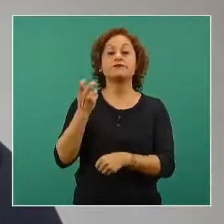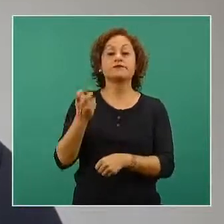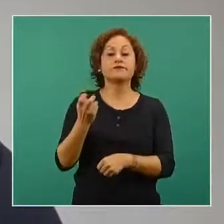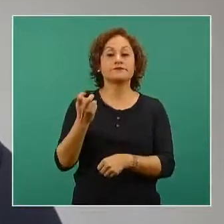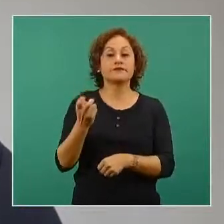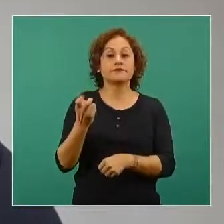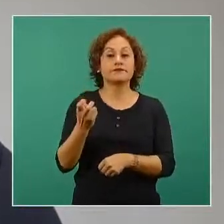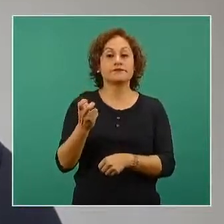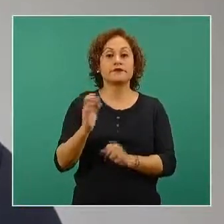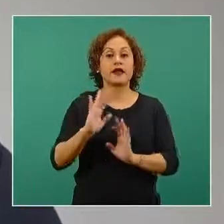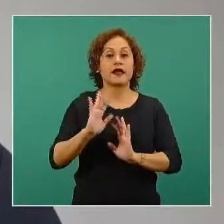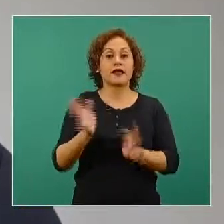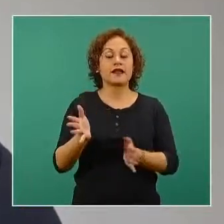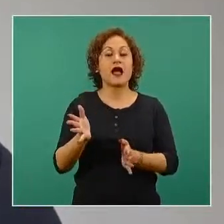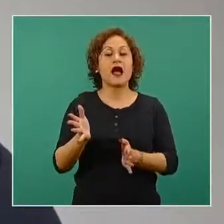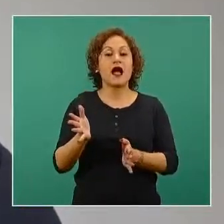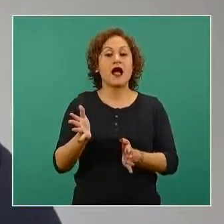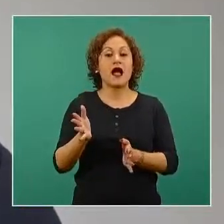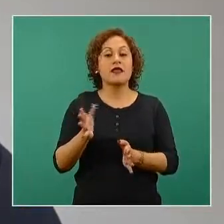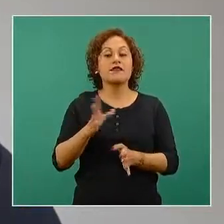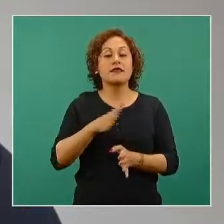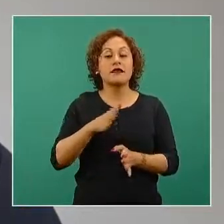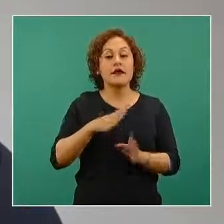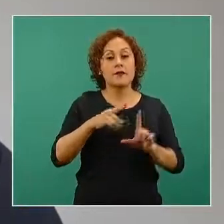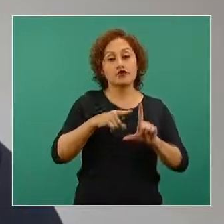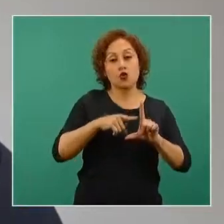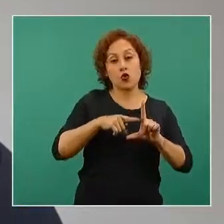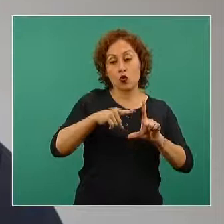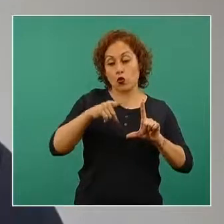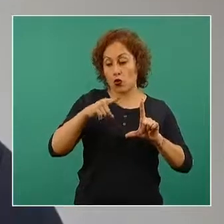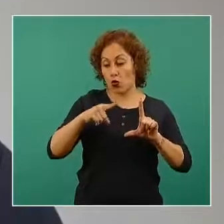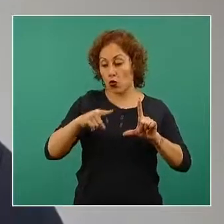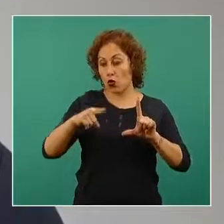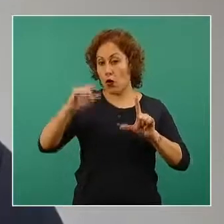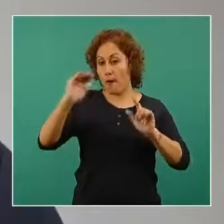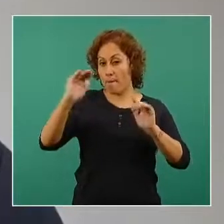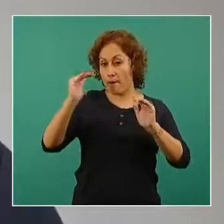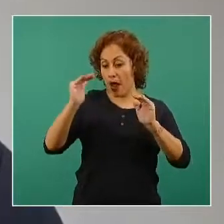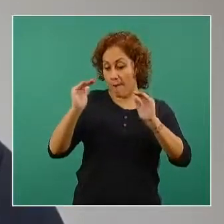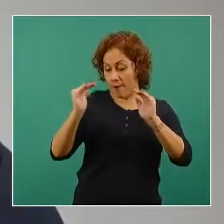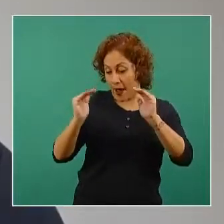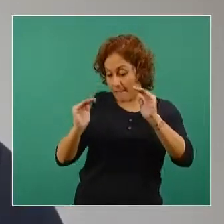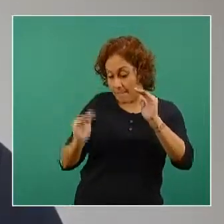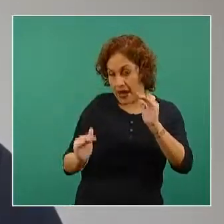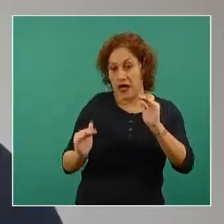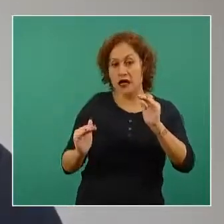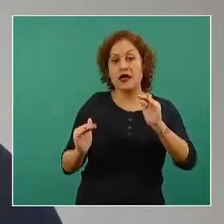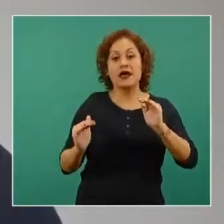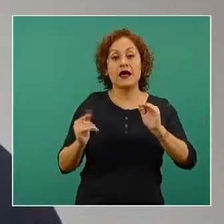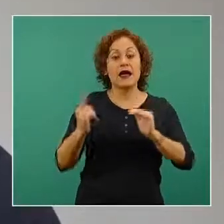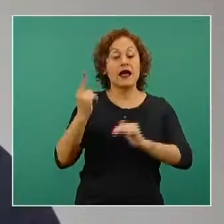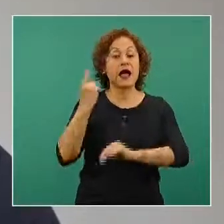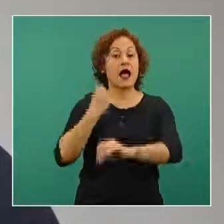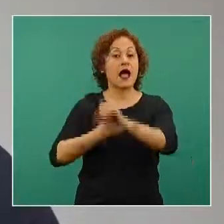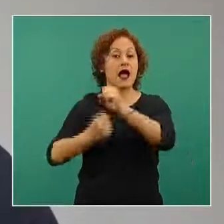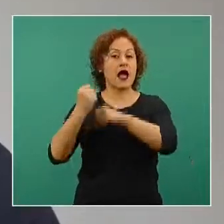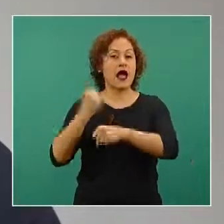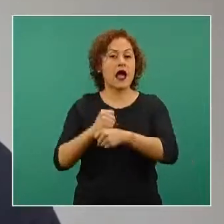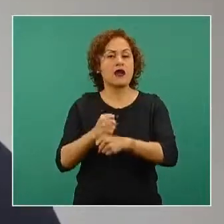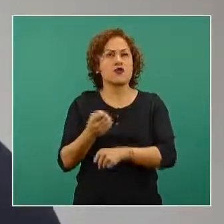estamos cerca o estaríamos por llegar al punto más bajo que tuvimos el año pasado, allá por julio